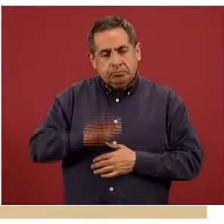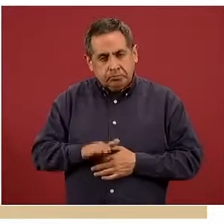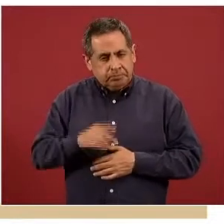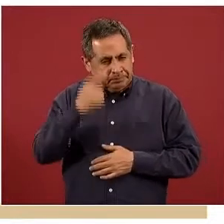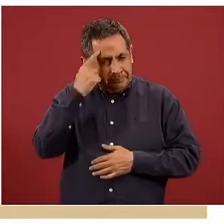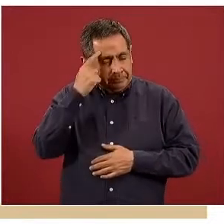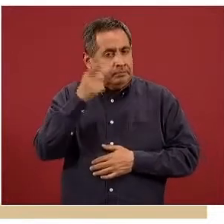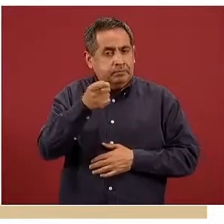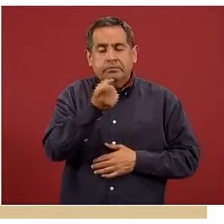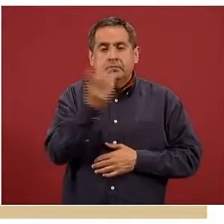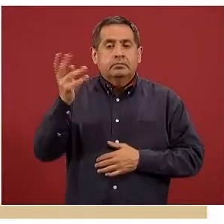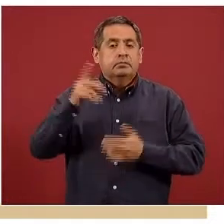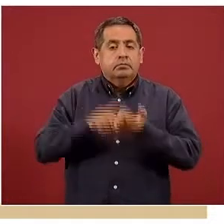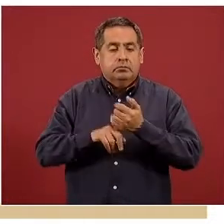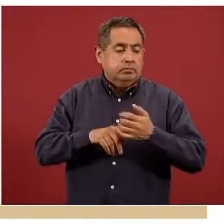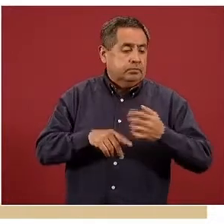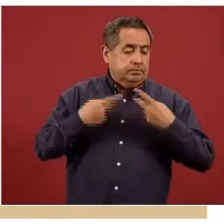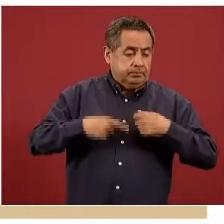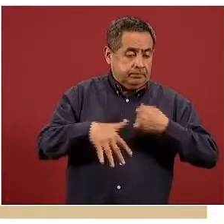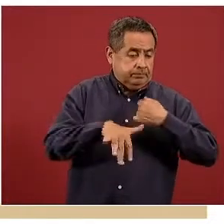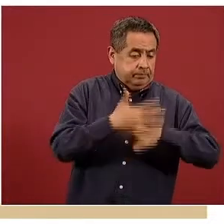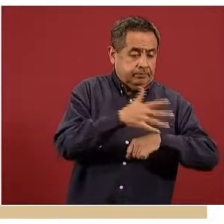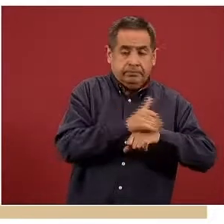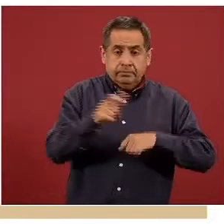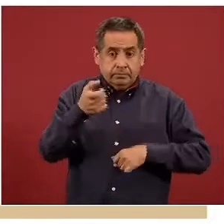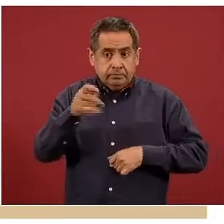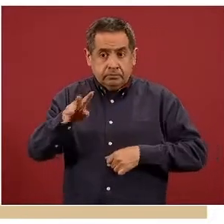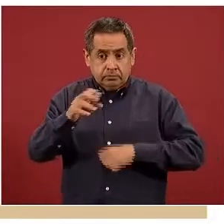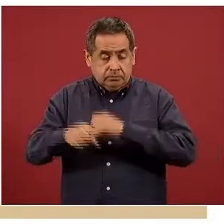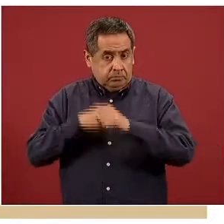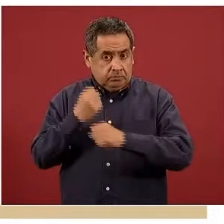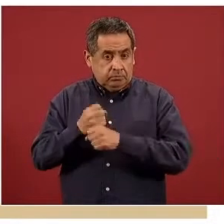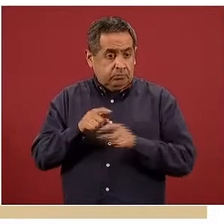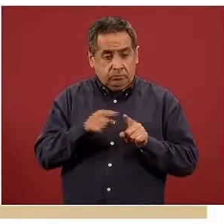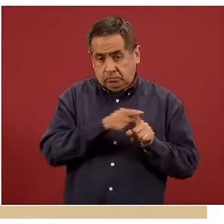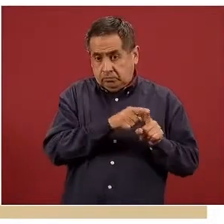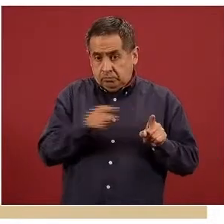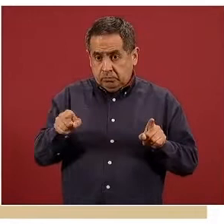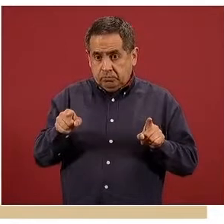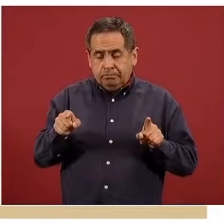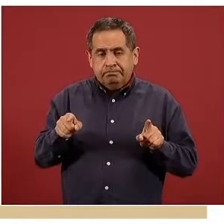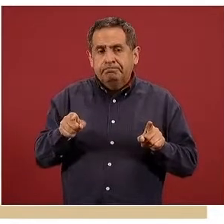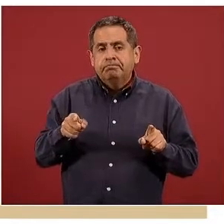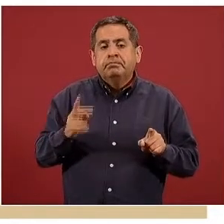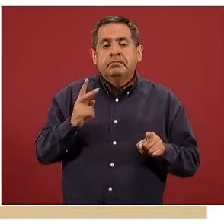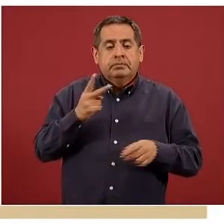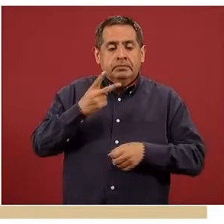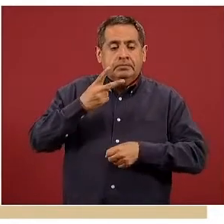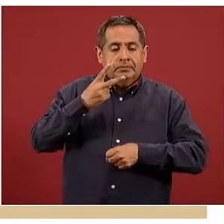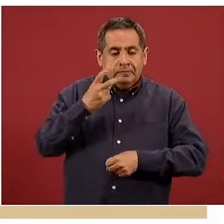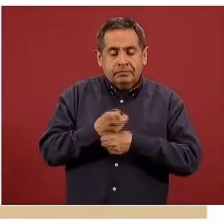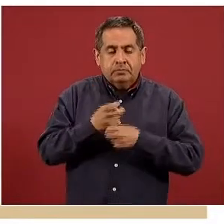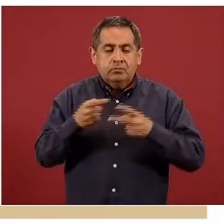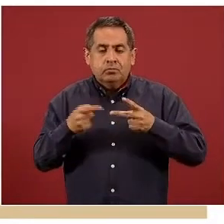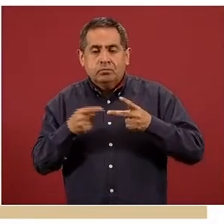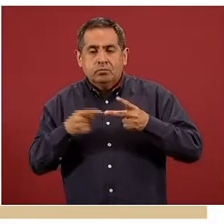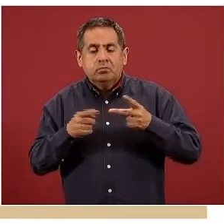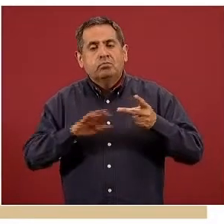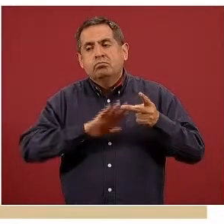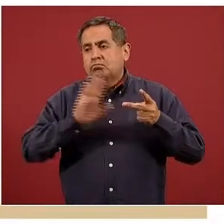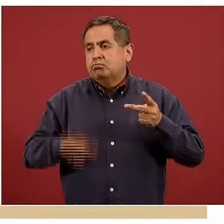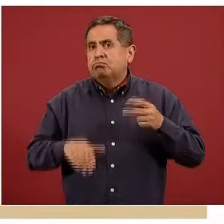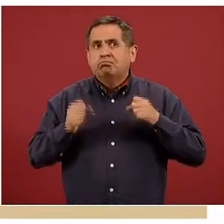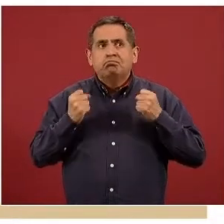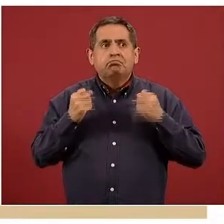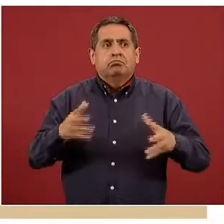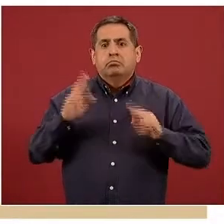las personas que tienen de 15 a 29 años se encuentran dentro de la segunda causa. El suicidio es la segunda causa de muerte a